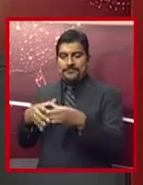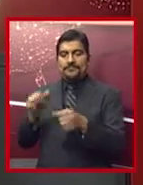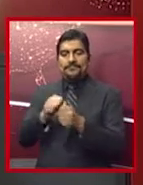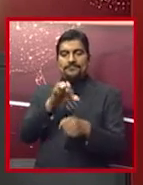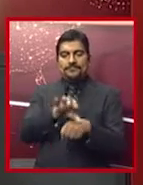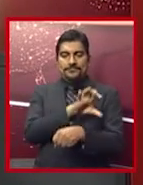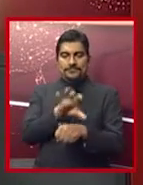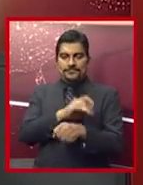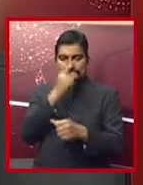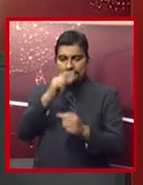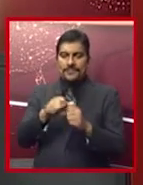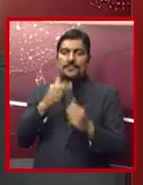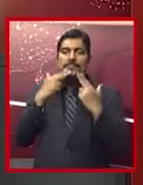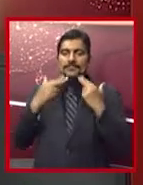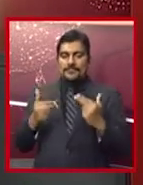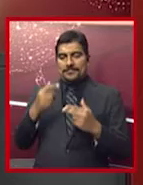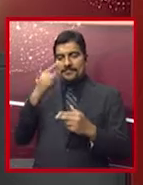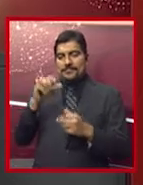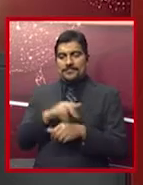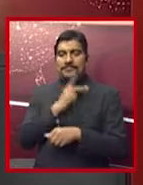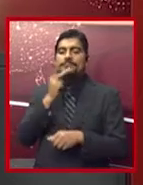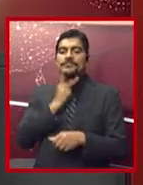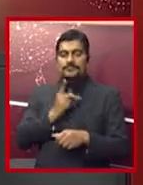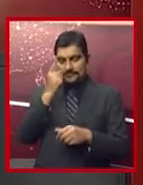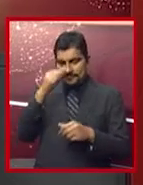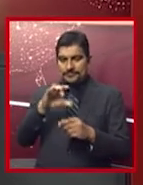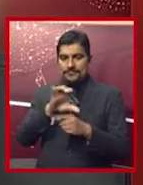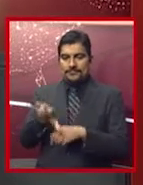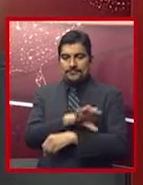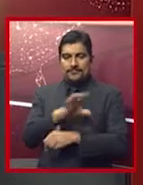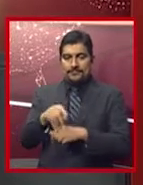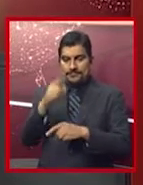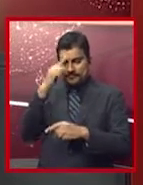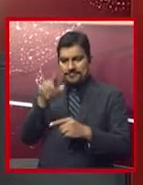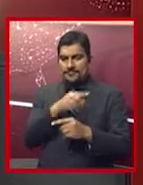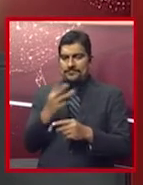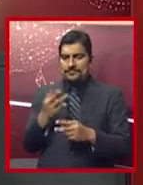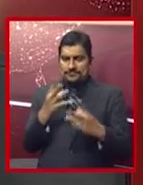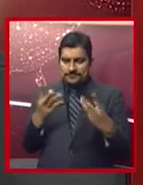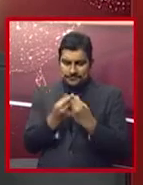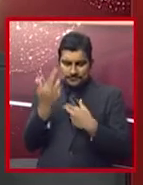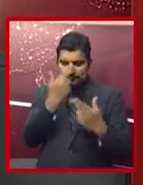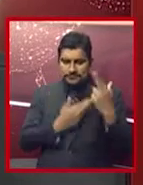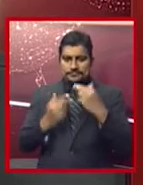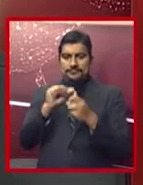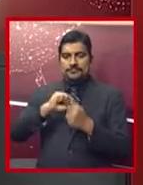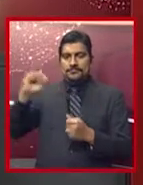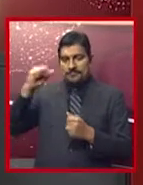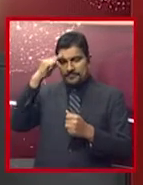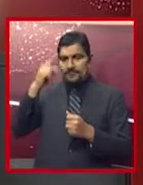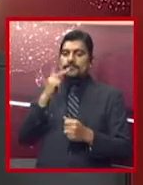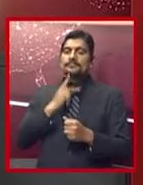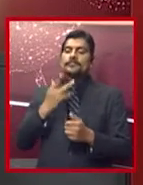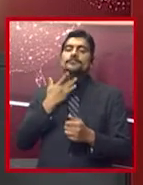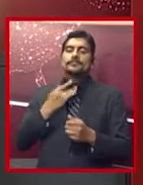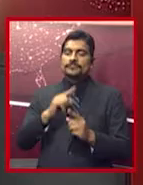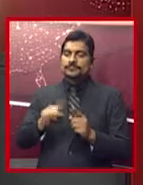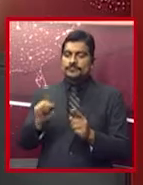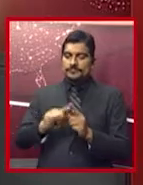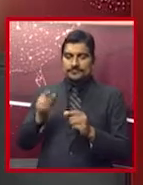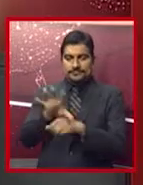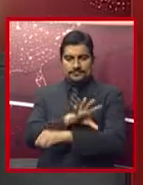Energía, Hacienda y Crédito Público, Pemex y la Comisión Federal de Electricidad analizaron alza en precios de gasolina y tarifas